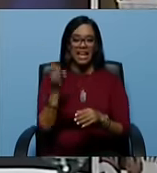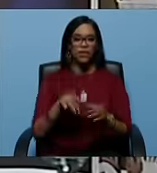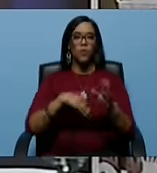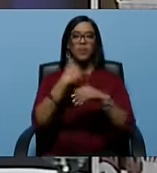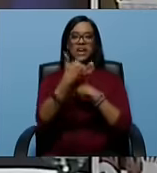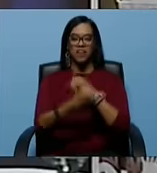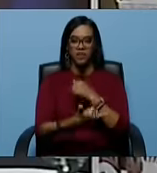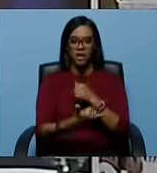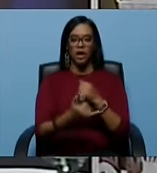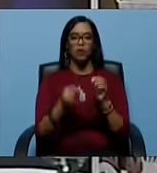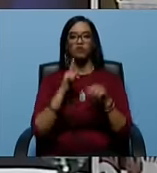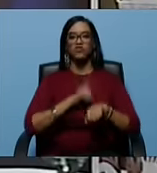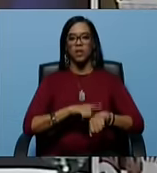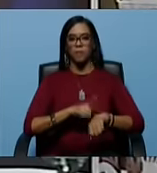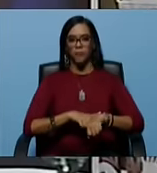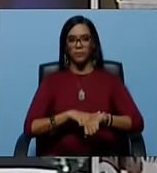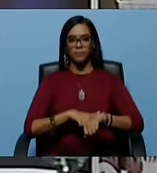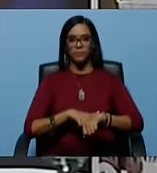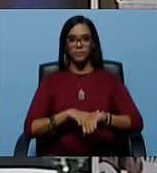tiempo.